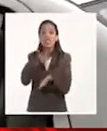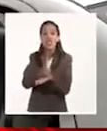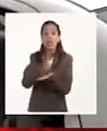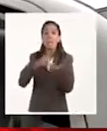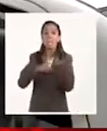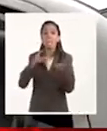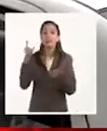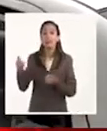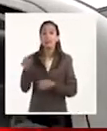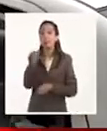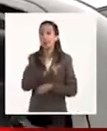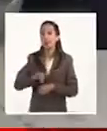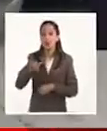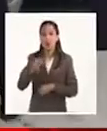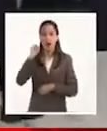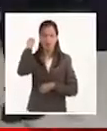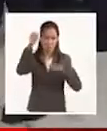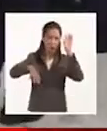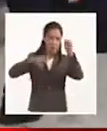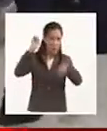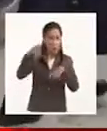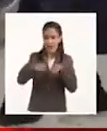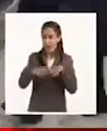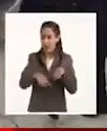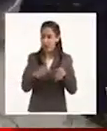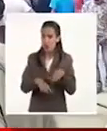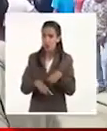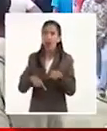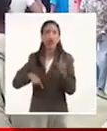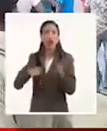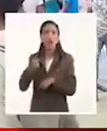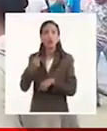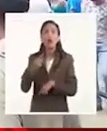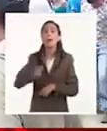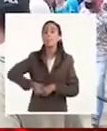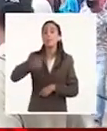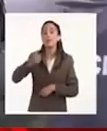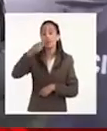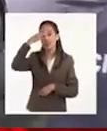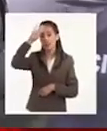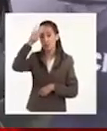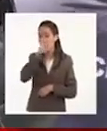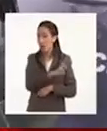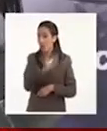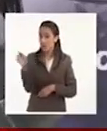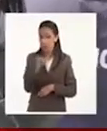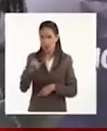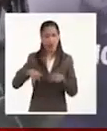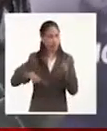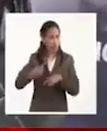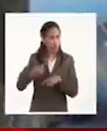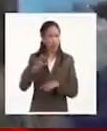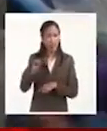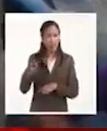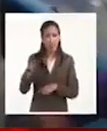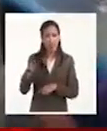vehículos echándole agua con presión a los manifestantes, no vimos a la policía actuando violentamente. ¿Hubo arrestos?